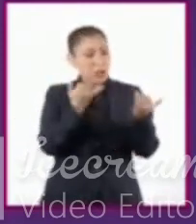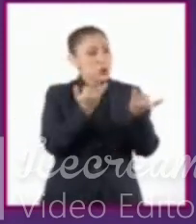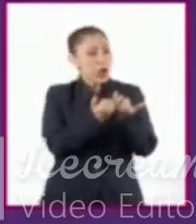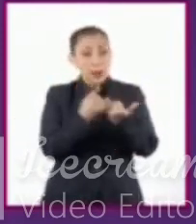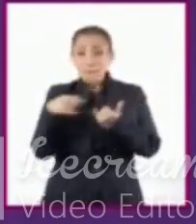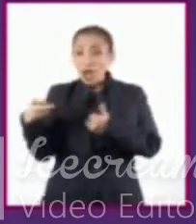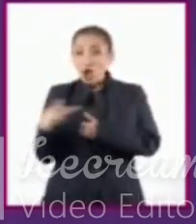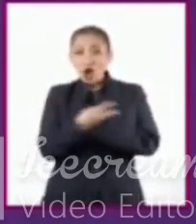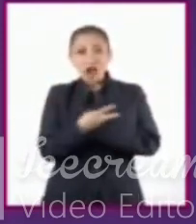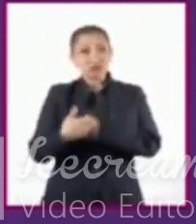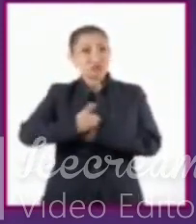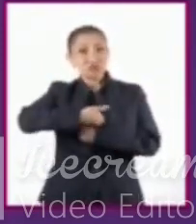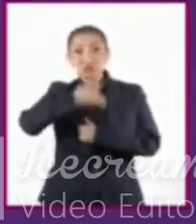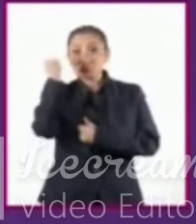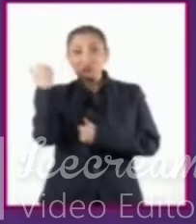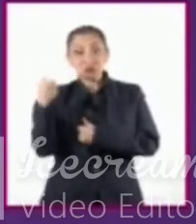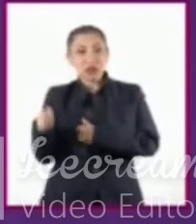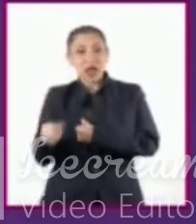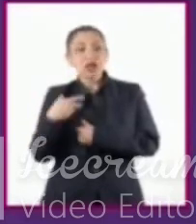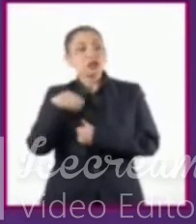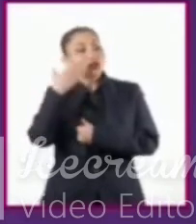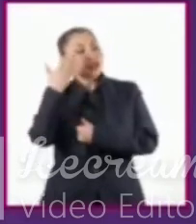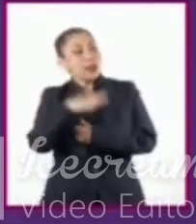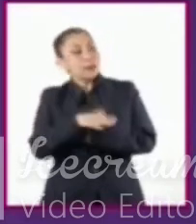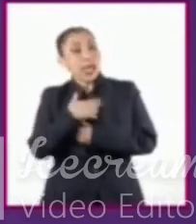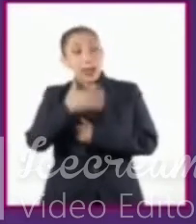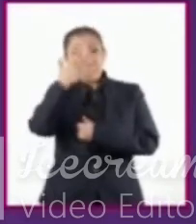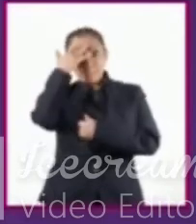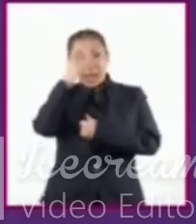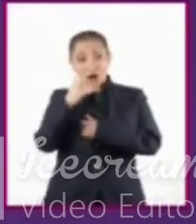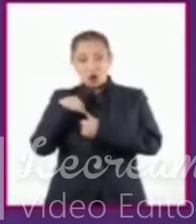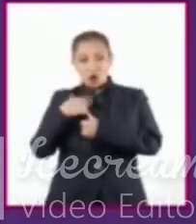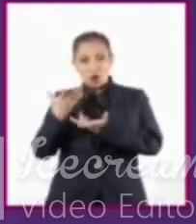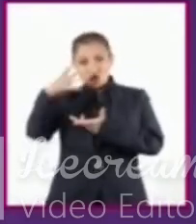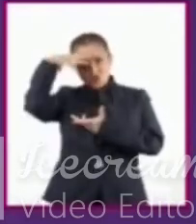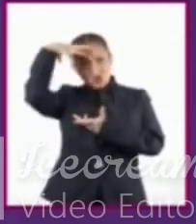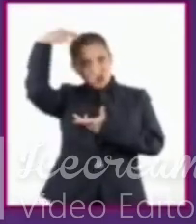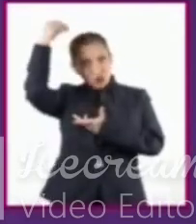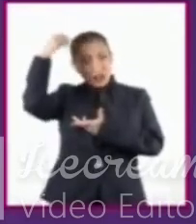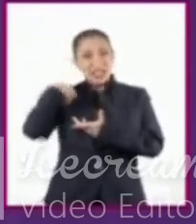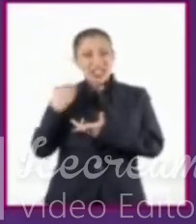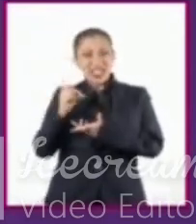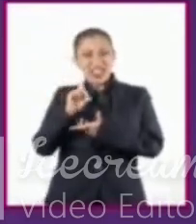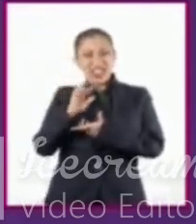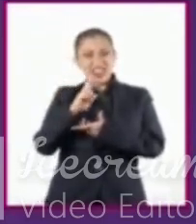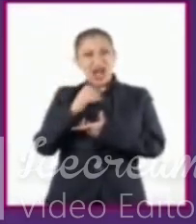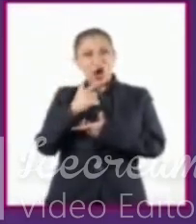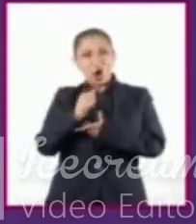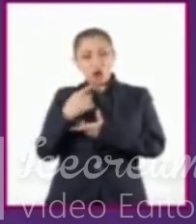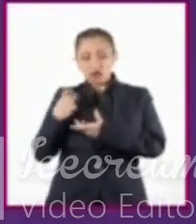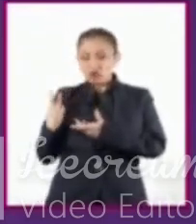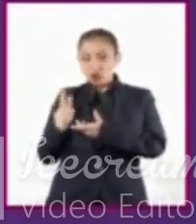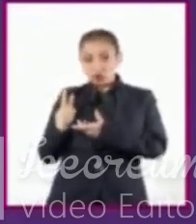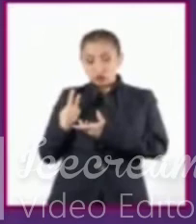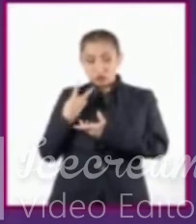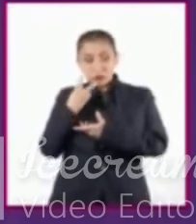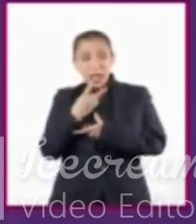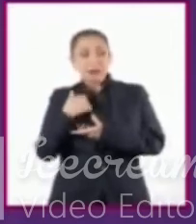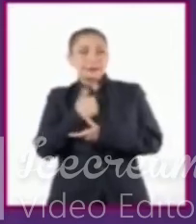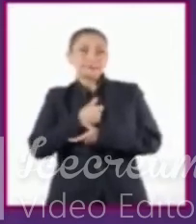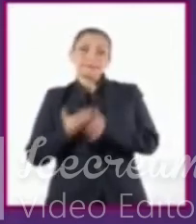pero ellos no lo sabían. Solo lo sabía el mago Merlín y su ayudante el dragón. Desafortunadamente un día, Merlín tuvo